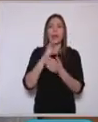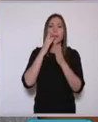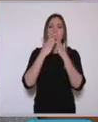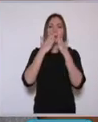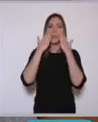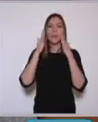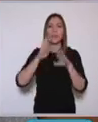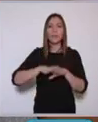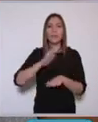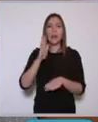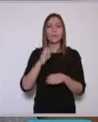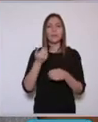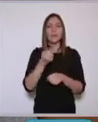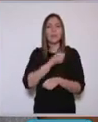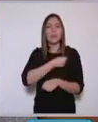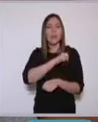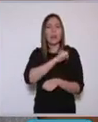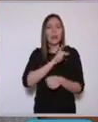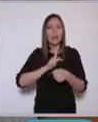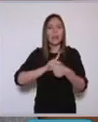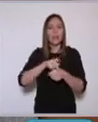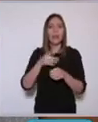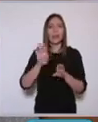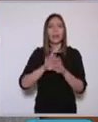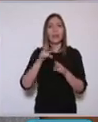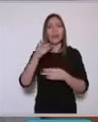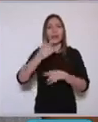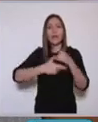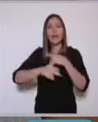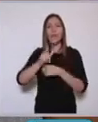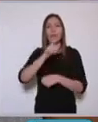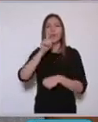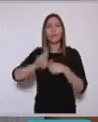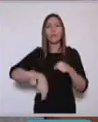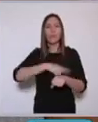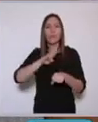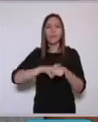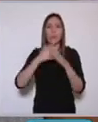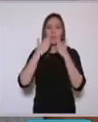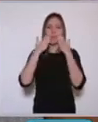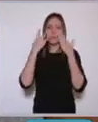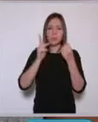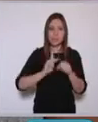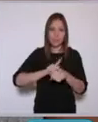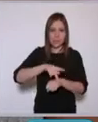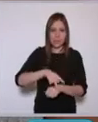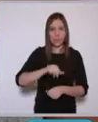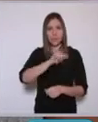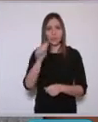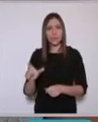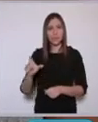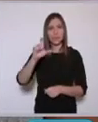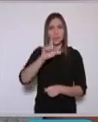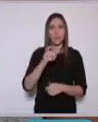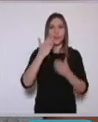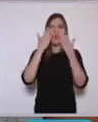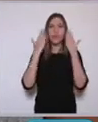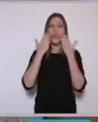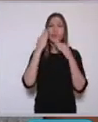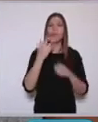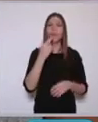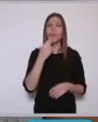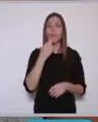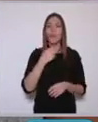a desintoxicar, pero también a devolverle esa luminosidad perdida. Y la mascarilla roja son las